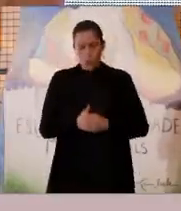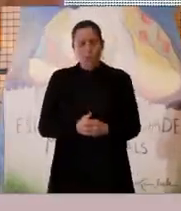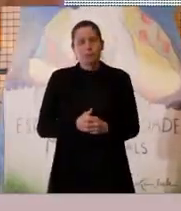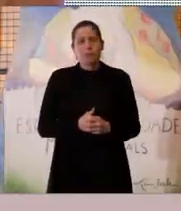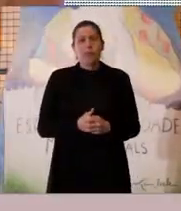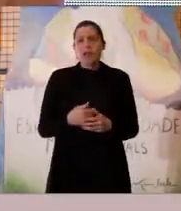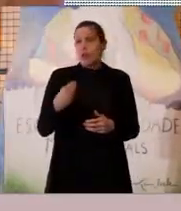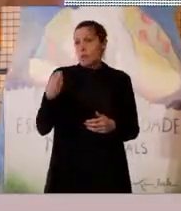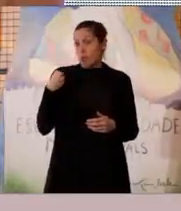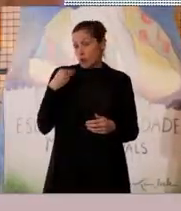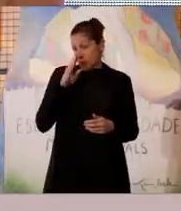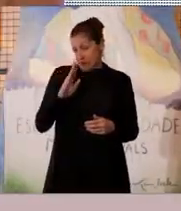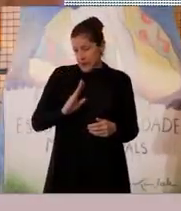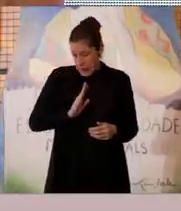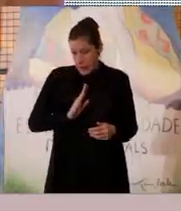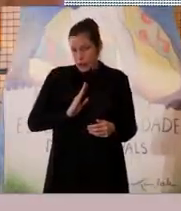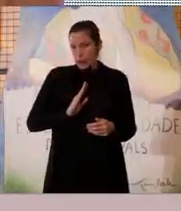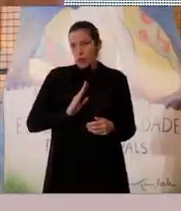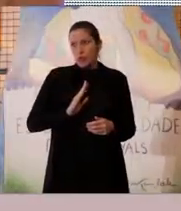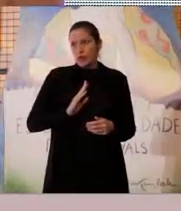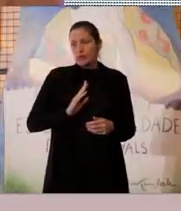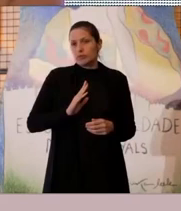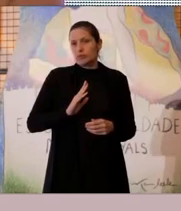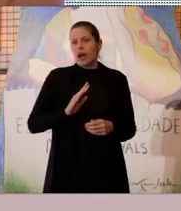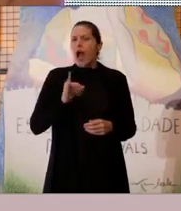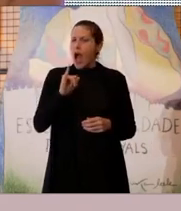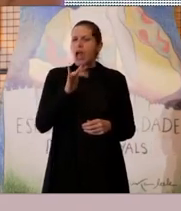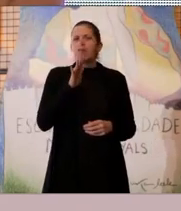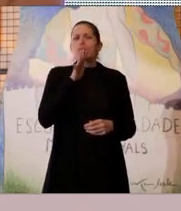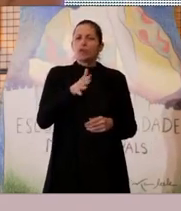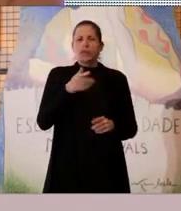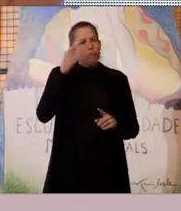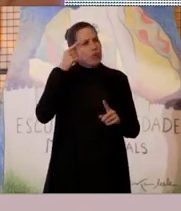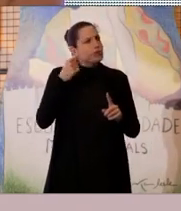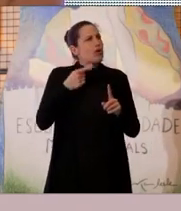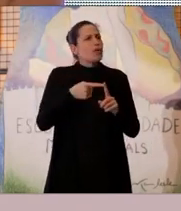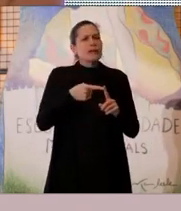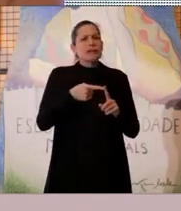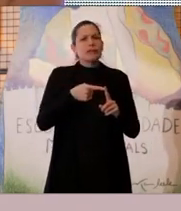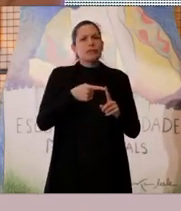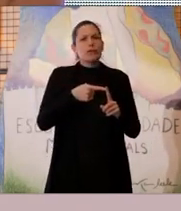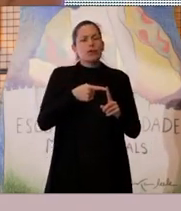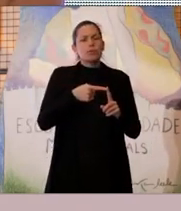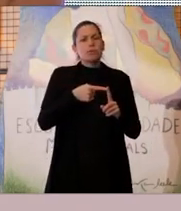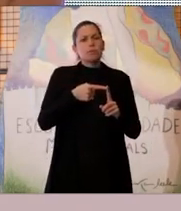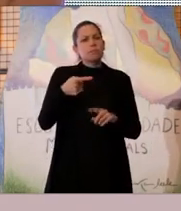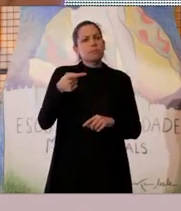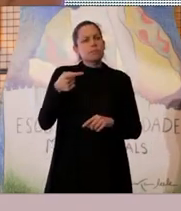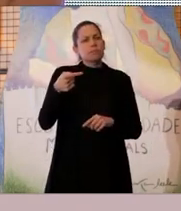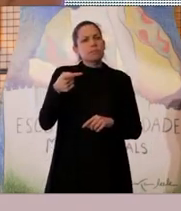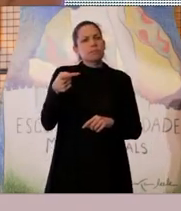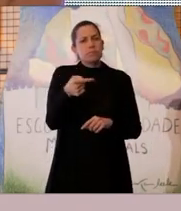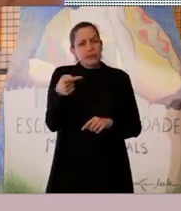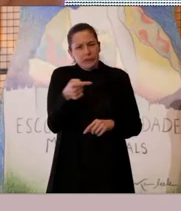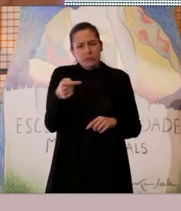preguntaba directamente que si hay motivos para para el optimismo yo creo que estamos en una situación muy delicada Porque